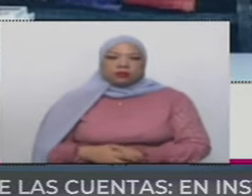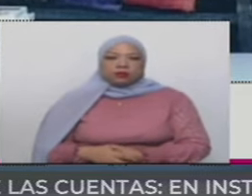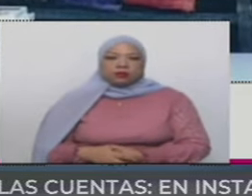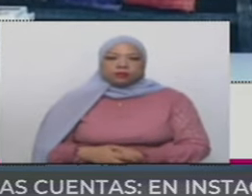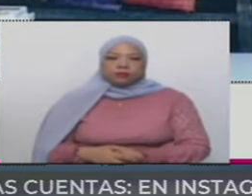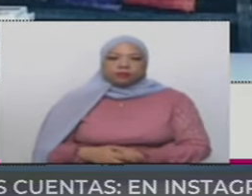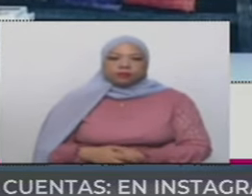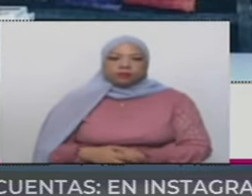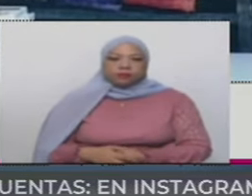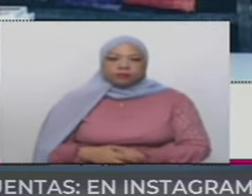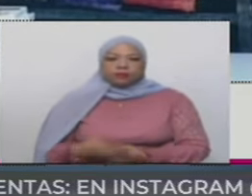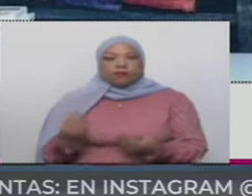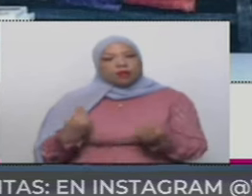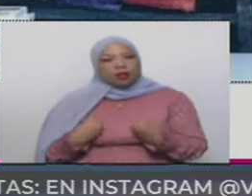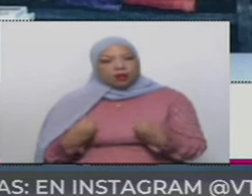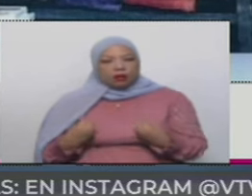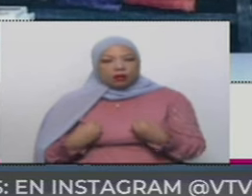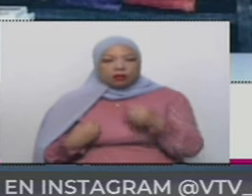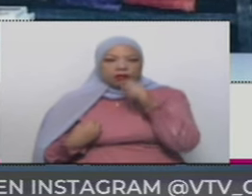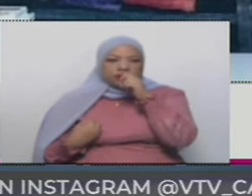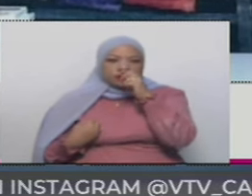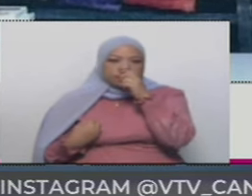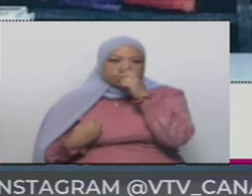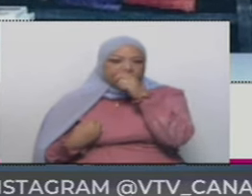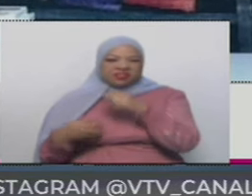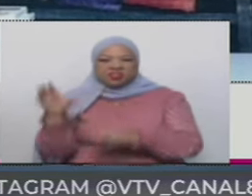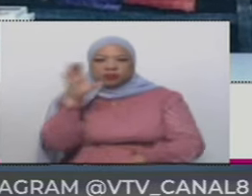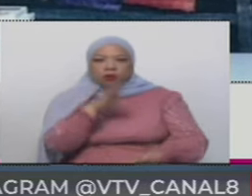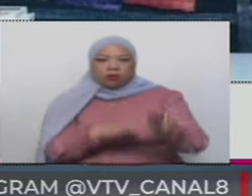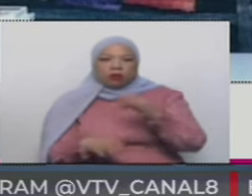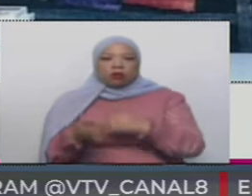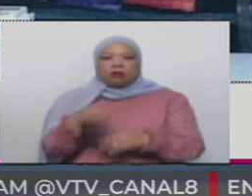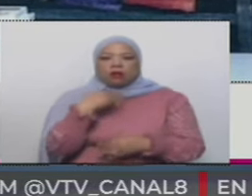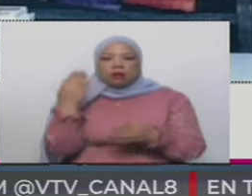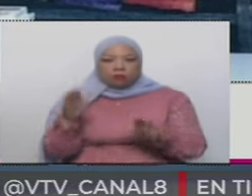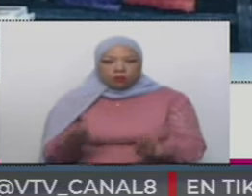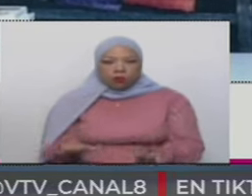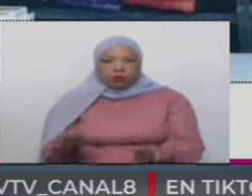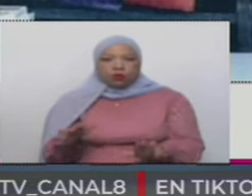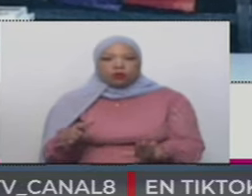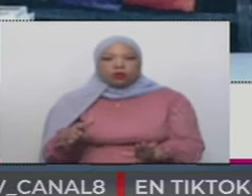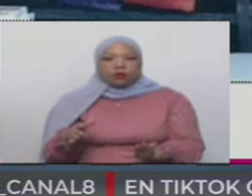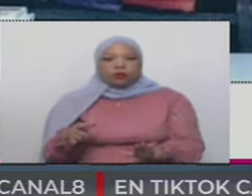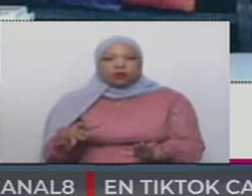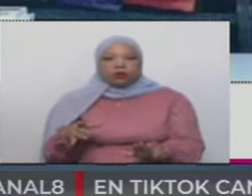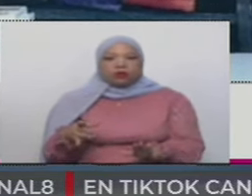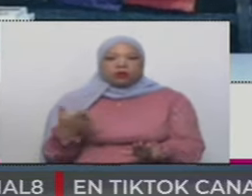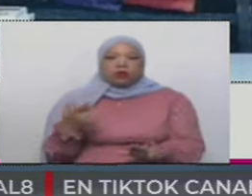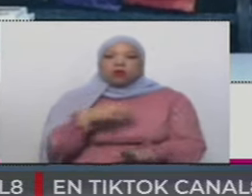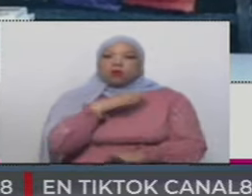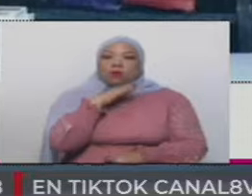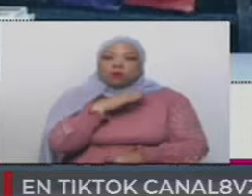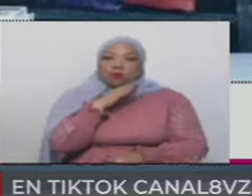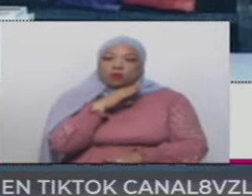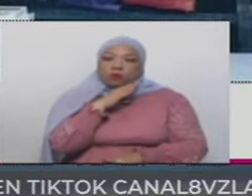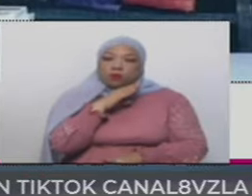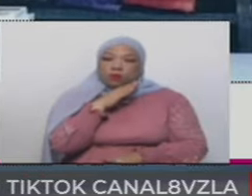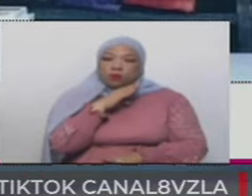Aristides Bastide escribía La Ciencia Amena hasta que murió, estando él muy enfermo de una